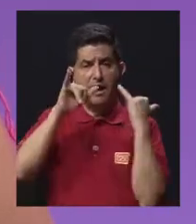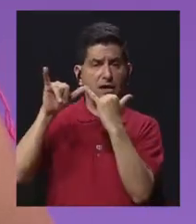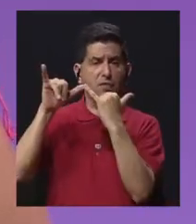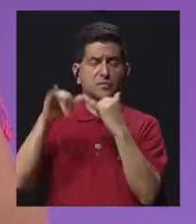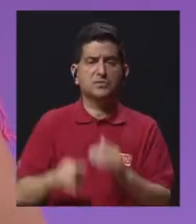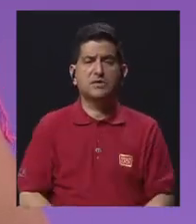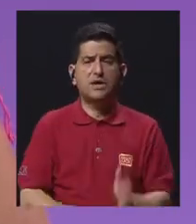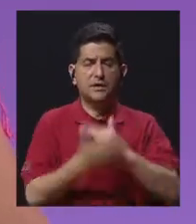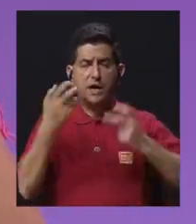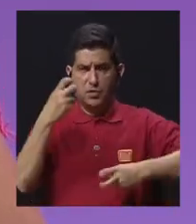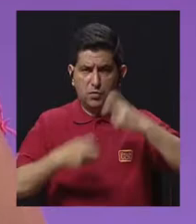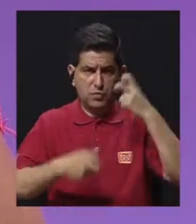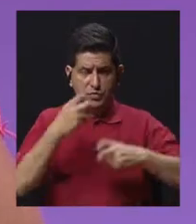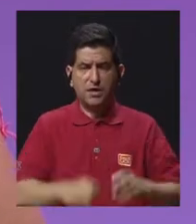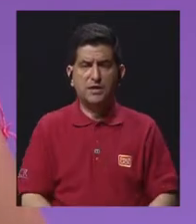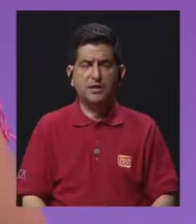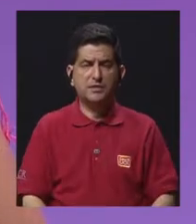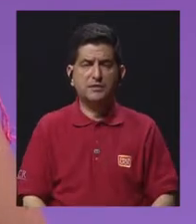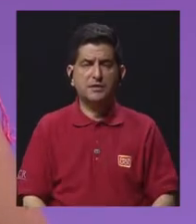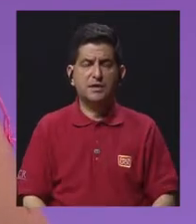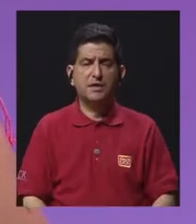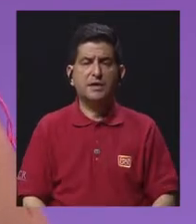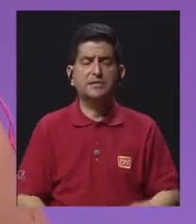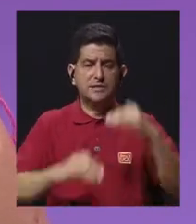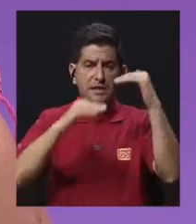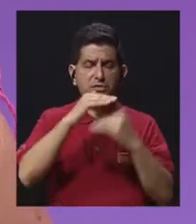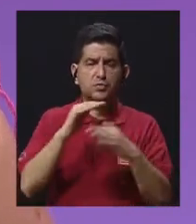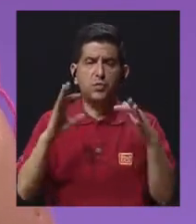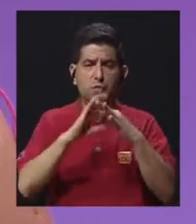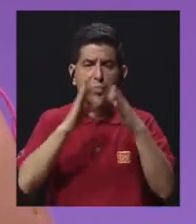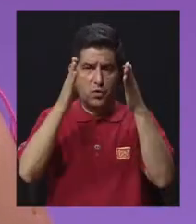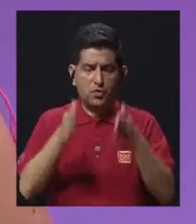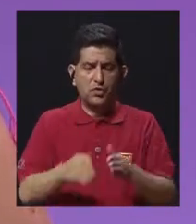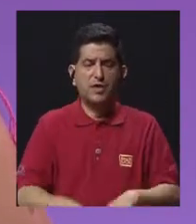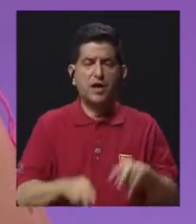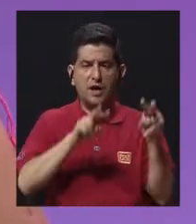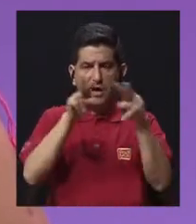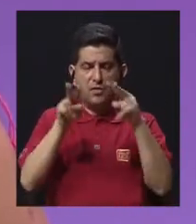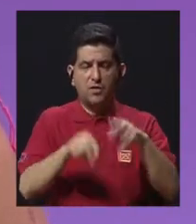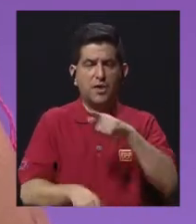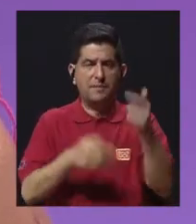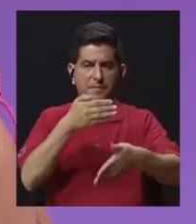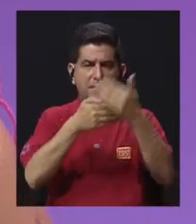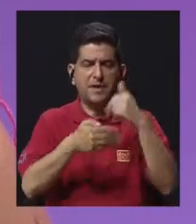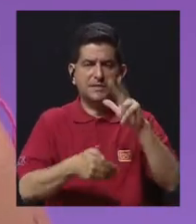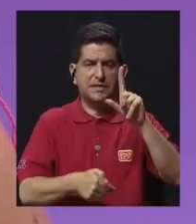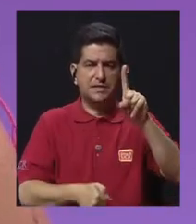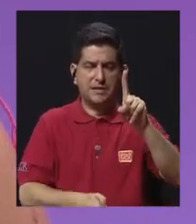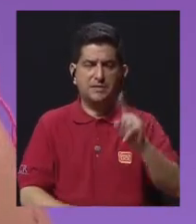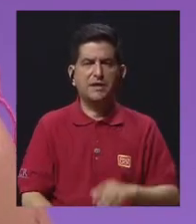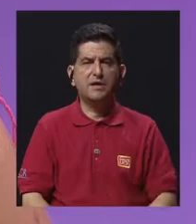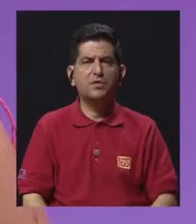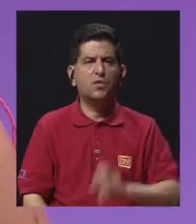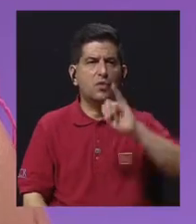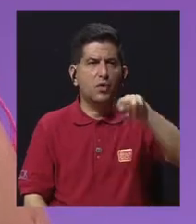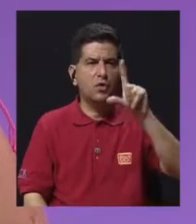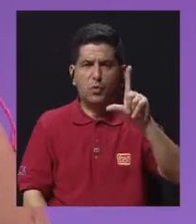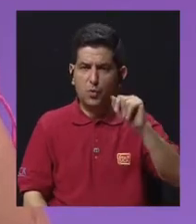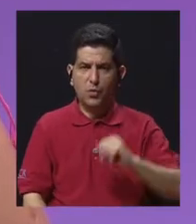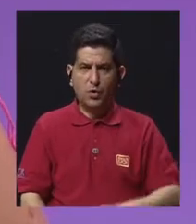de algunos delitos, que es la subcoordinadora del observatorio. El mes pasado, el 31 de